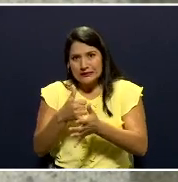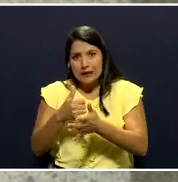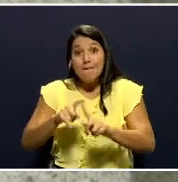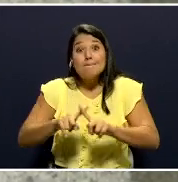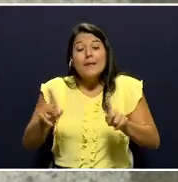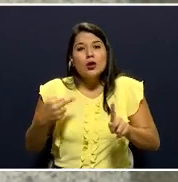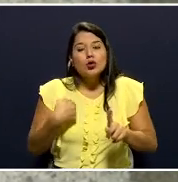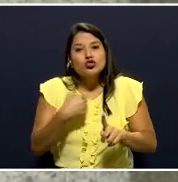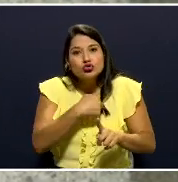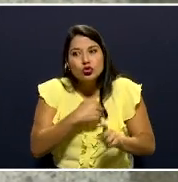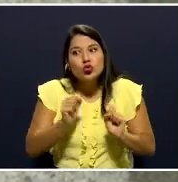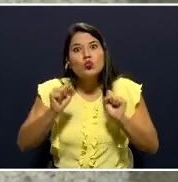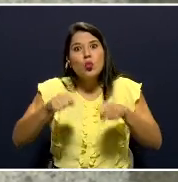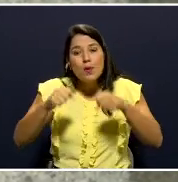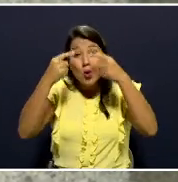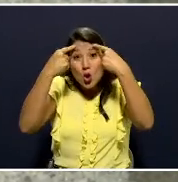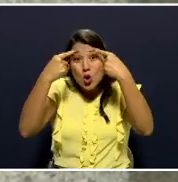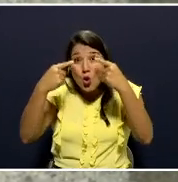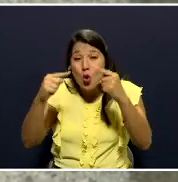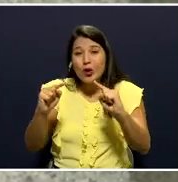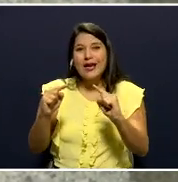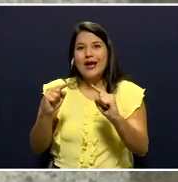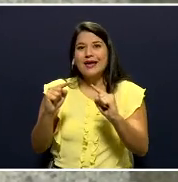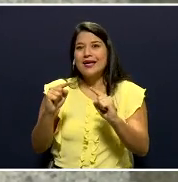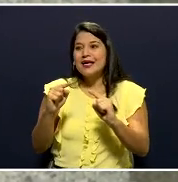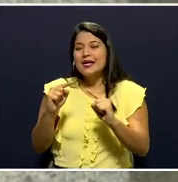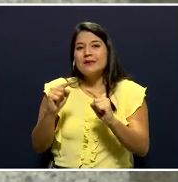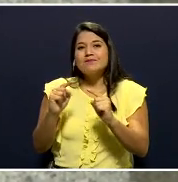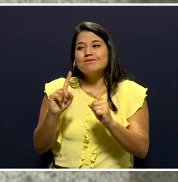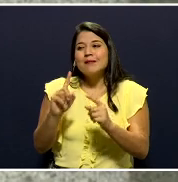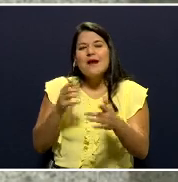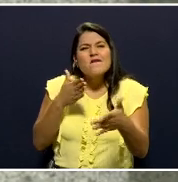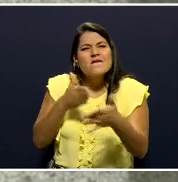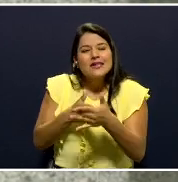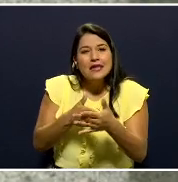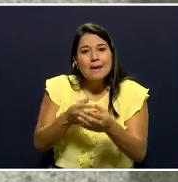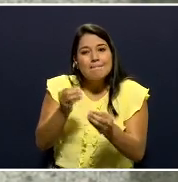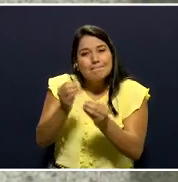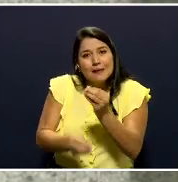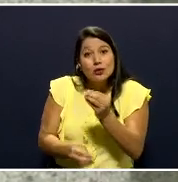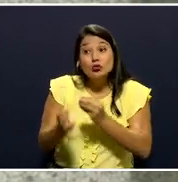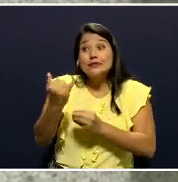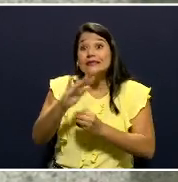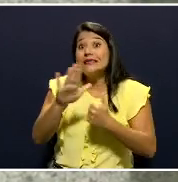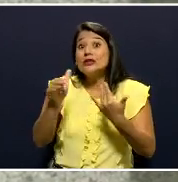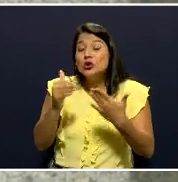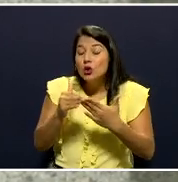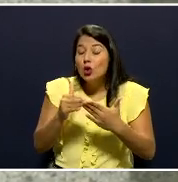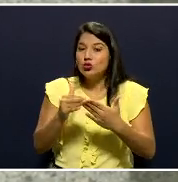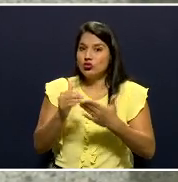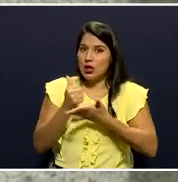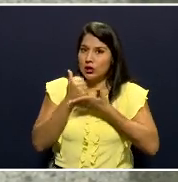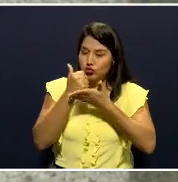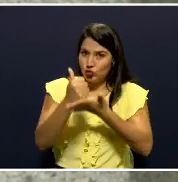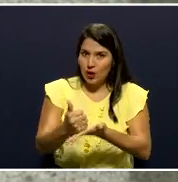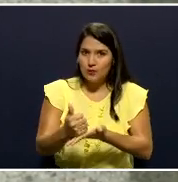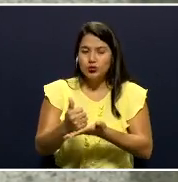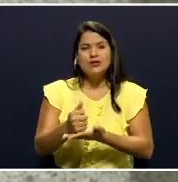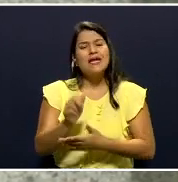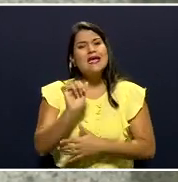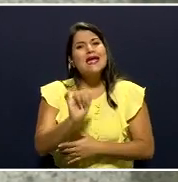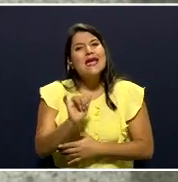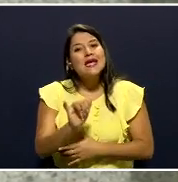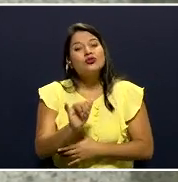impacto si todos y todas actuamos como sé que cada vez se suman más personas y esto es un asunto